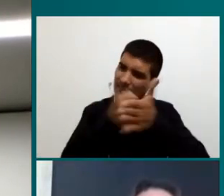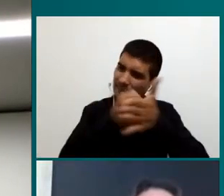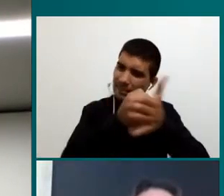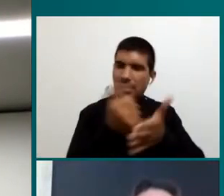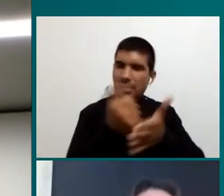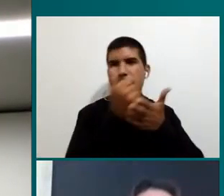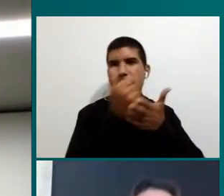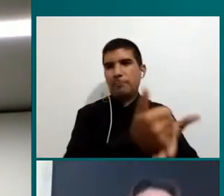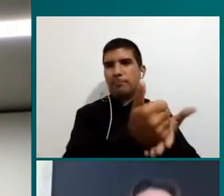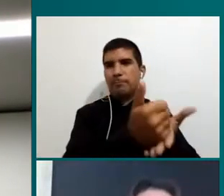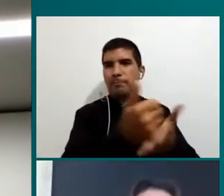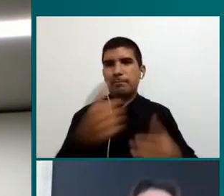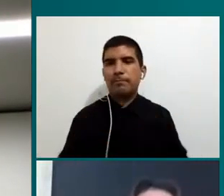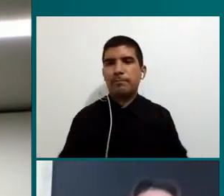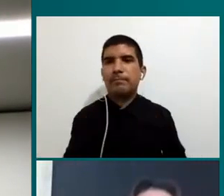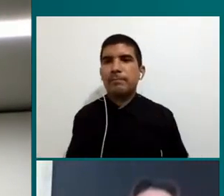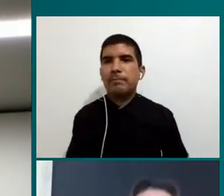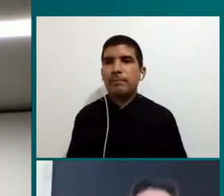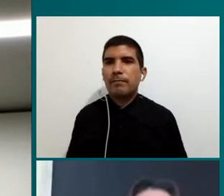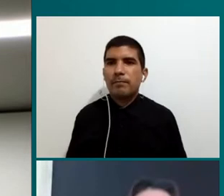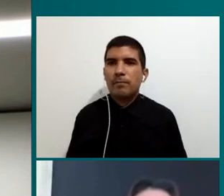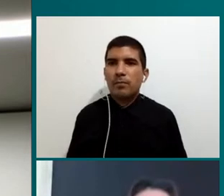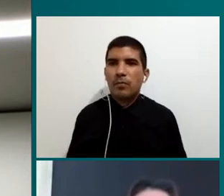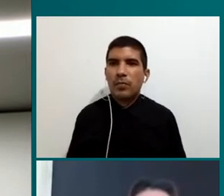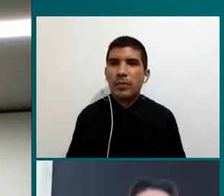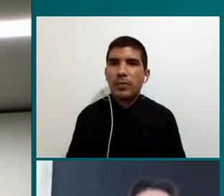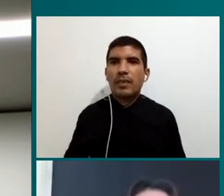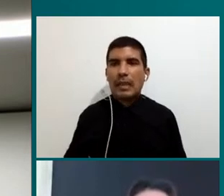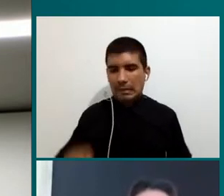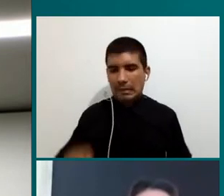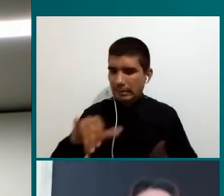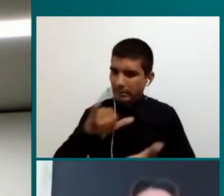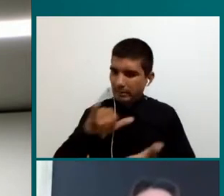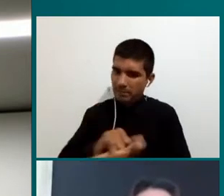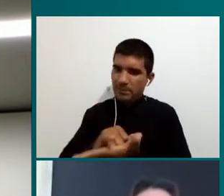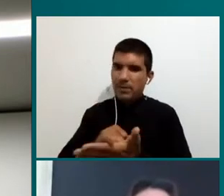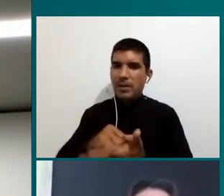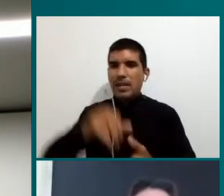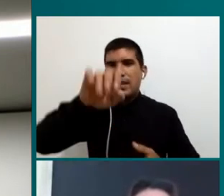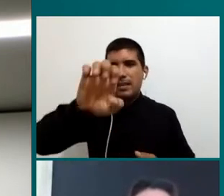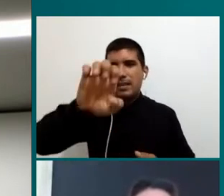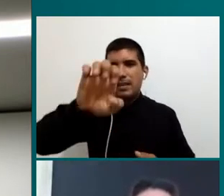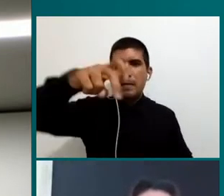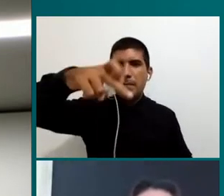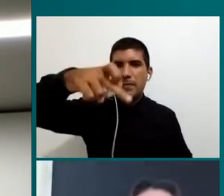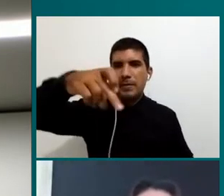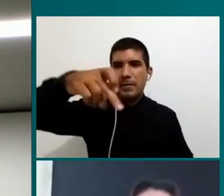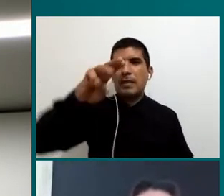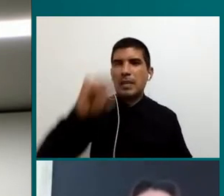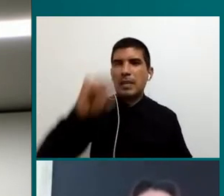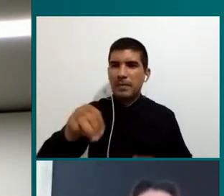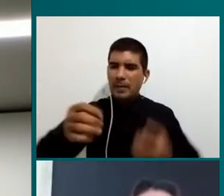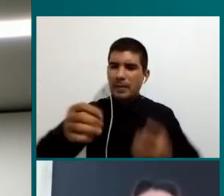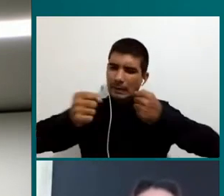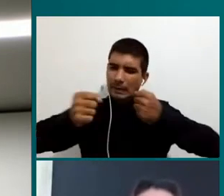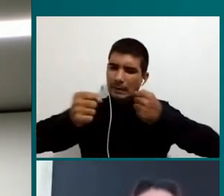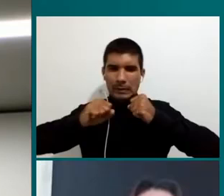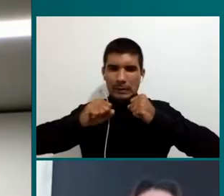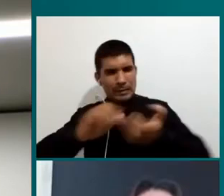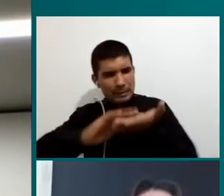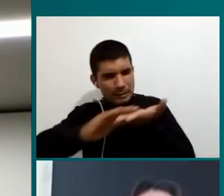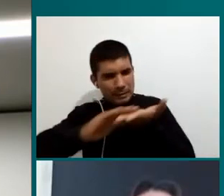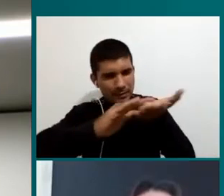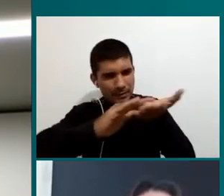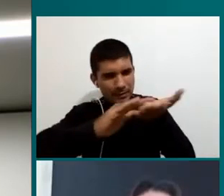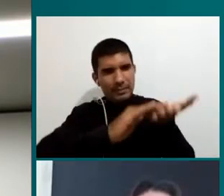Qué bien, para eso está EPM, para apalancar esos retos y llevarlos como a soluciones tangibles. Darío,